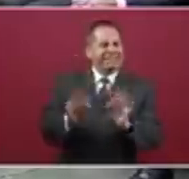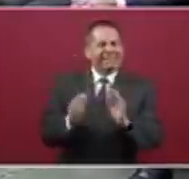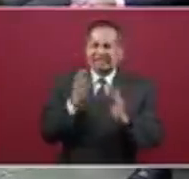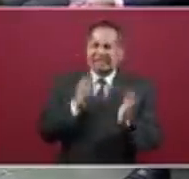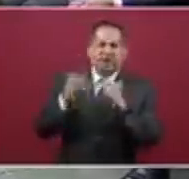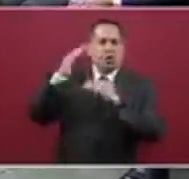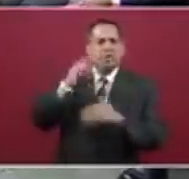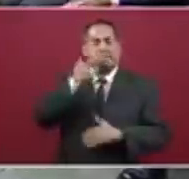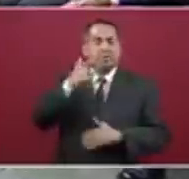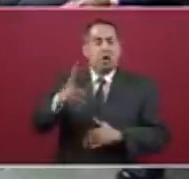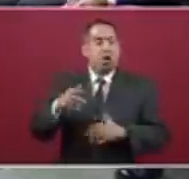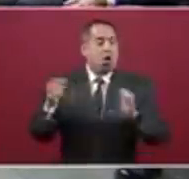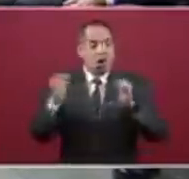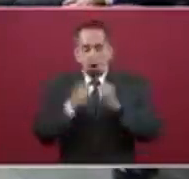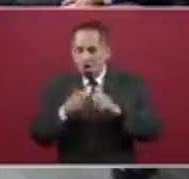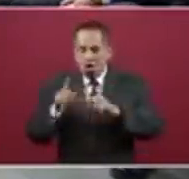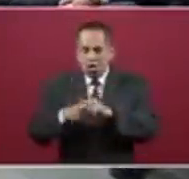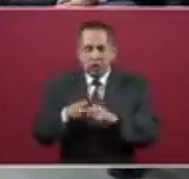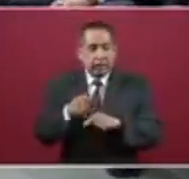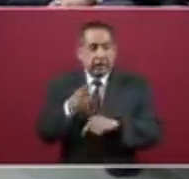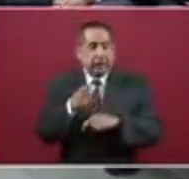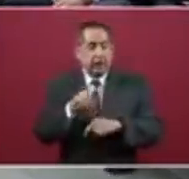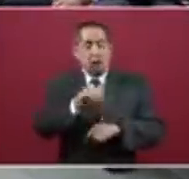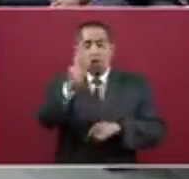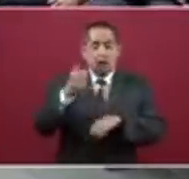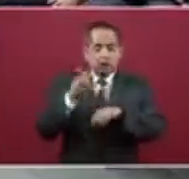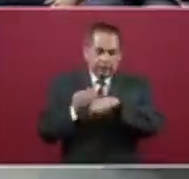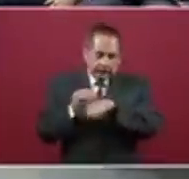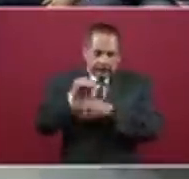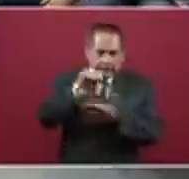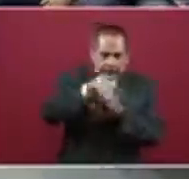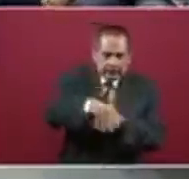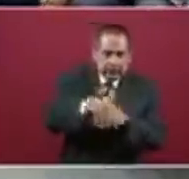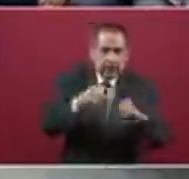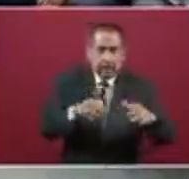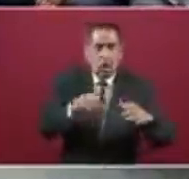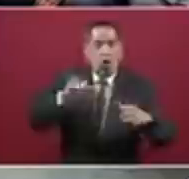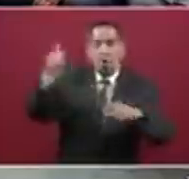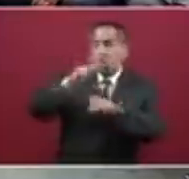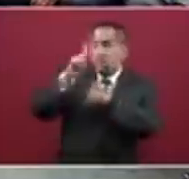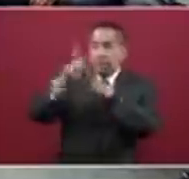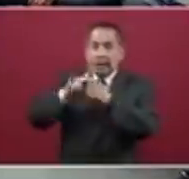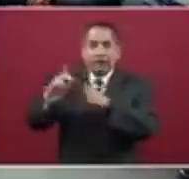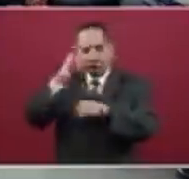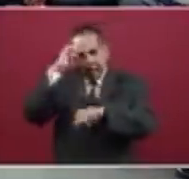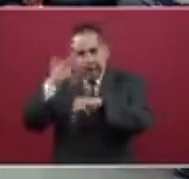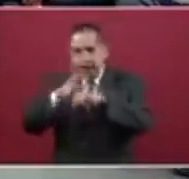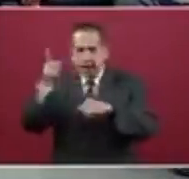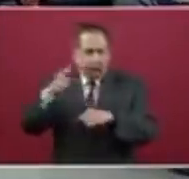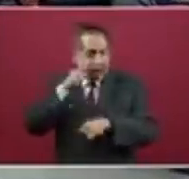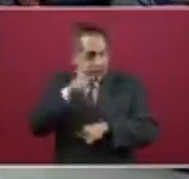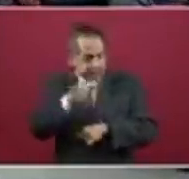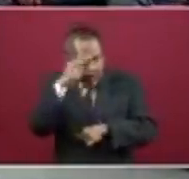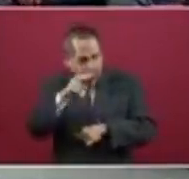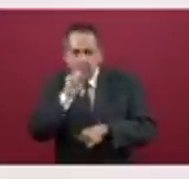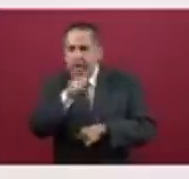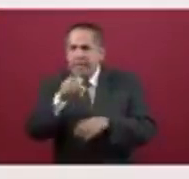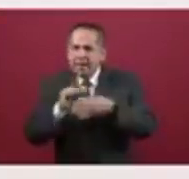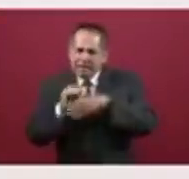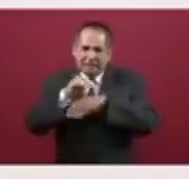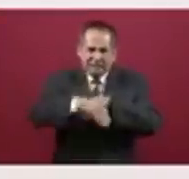en capital semilla para atraer inversión privada nacional y extranjera inclusive